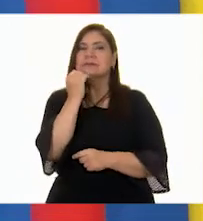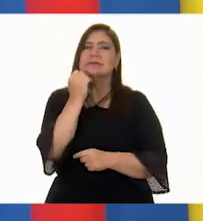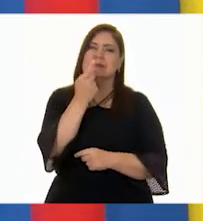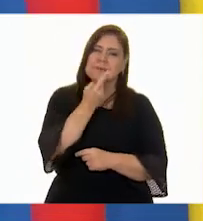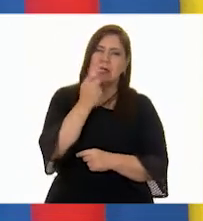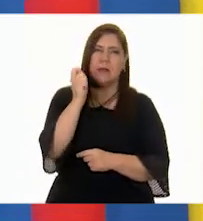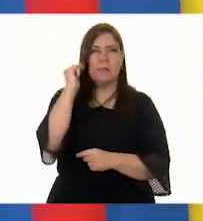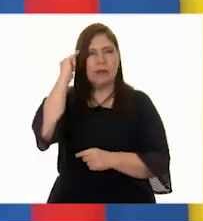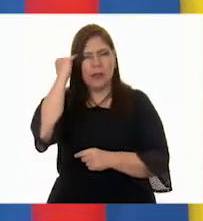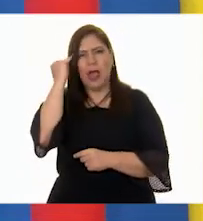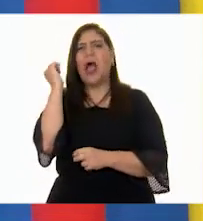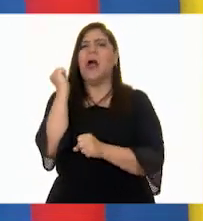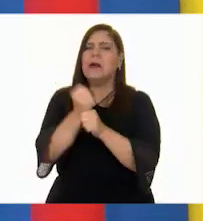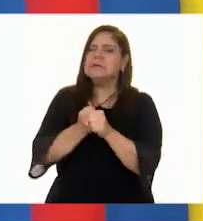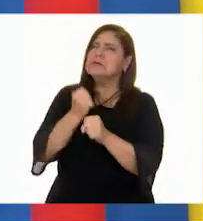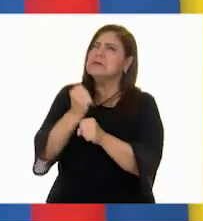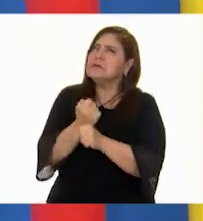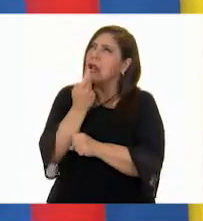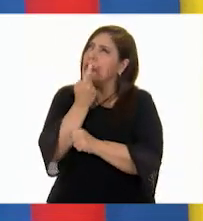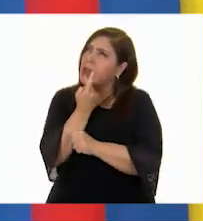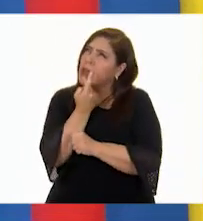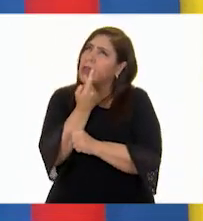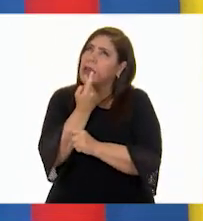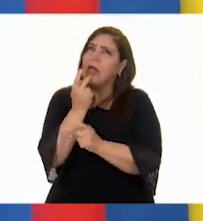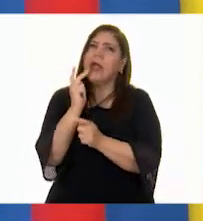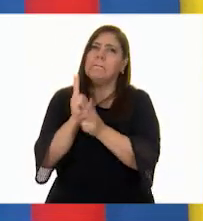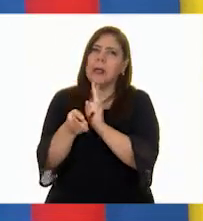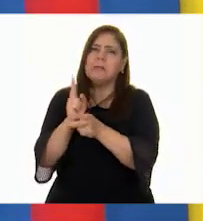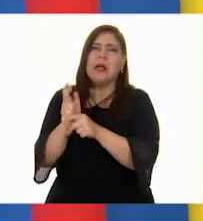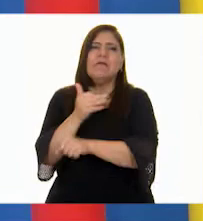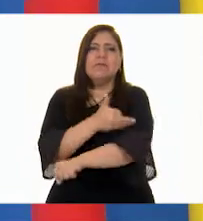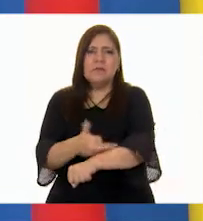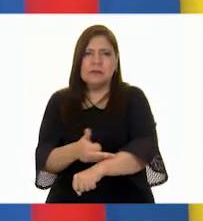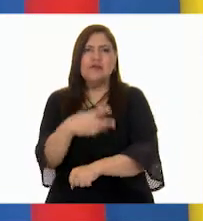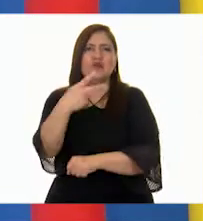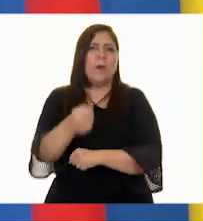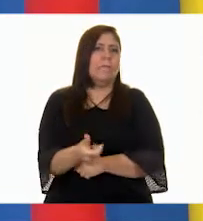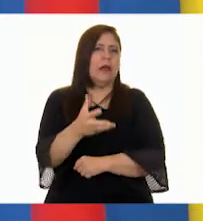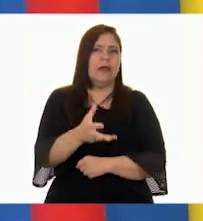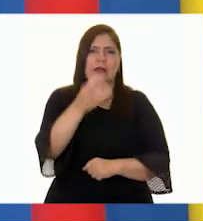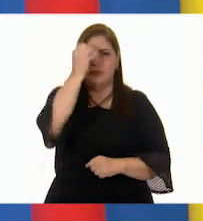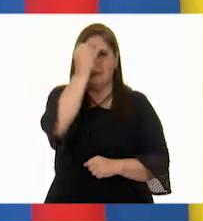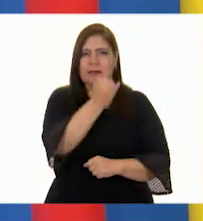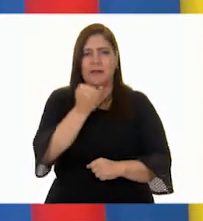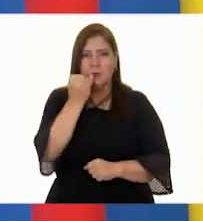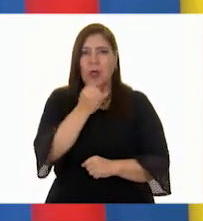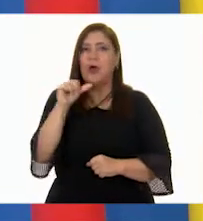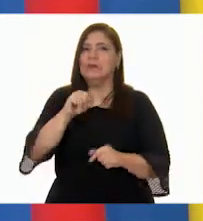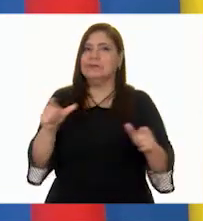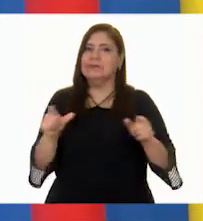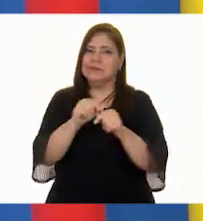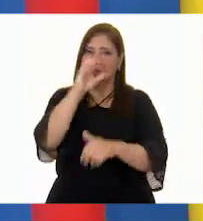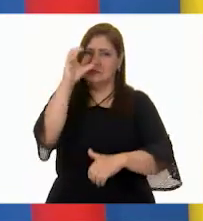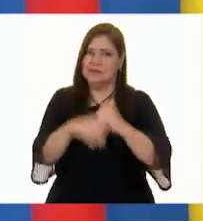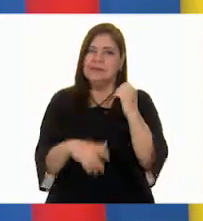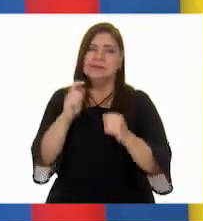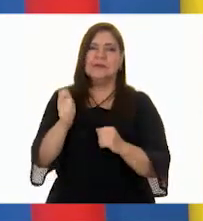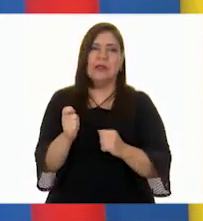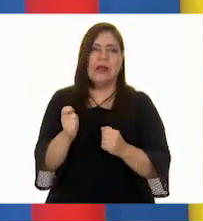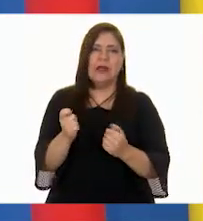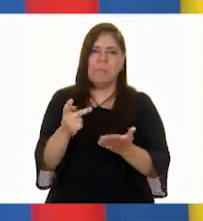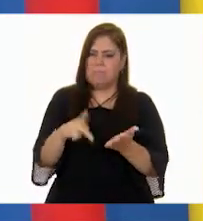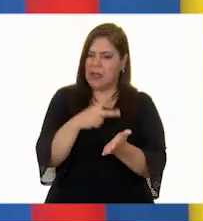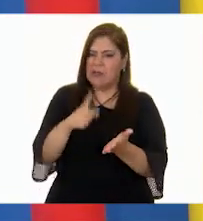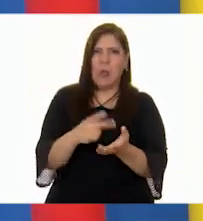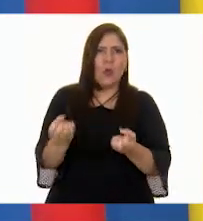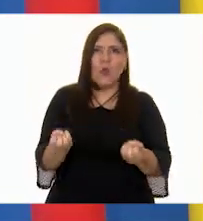indígena, aprovecha también este momento para practicarla y platica con tu familia en tu lengua materna. Por hoy hemos terminado con ¿cuántas